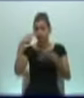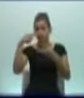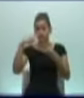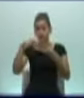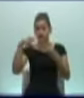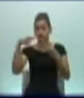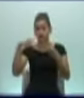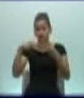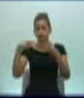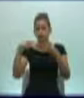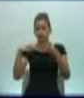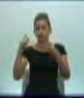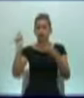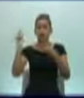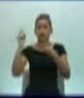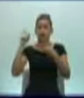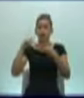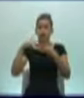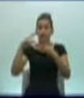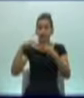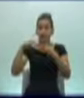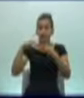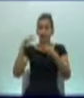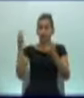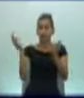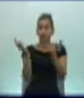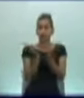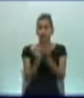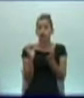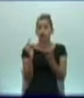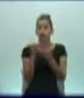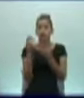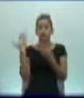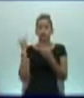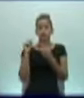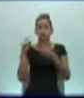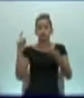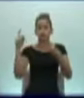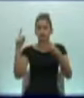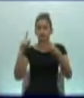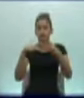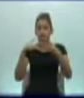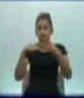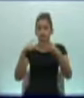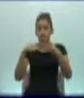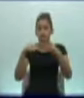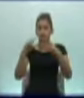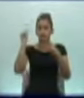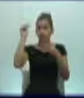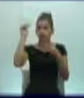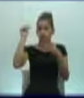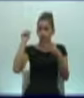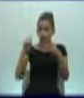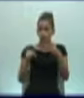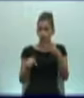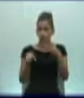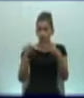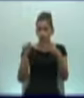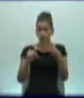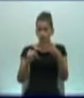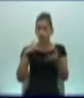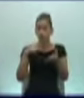el que trabajamos en la emisión anterior, hallar qué tanto por ciento es un número de otro, que fue el que se trabajó en esta